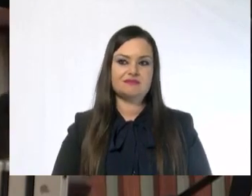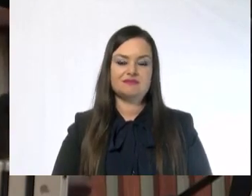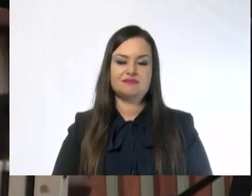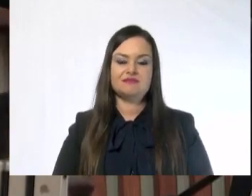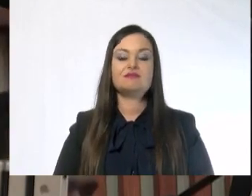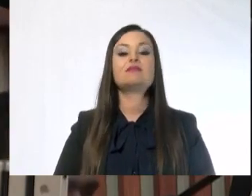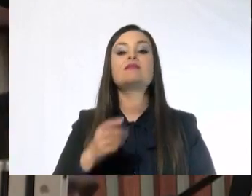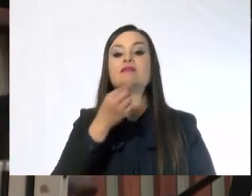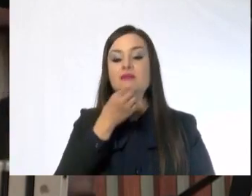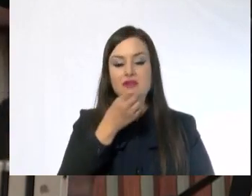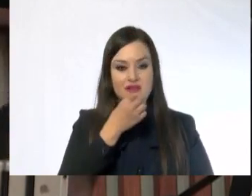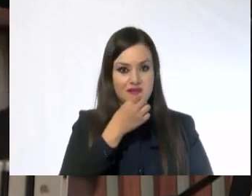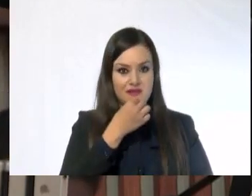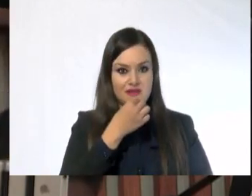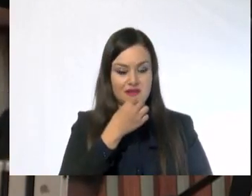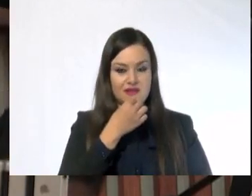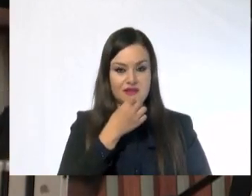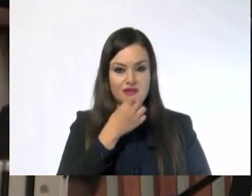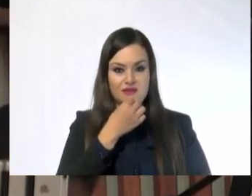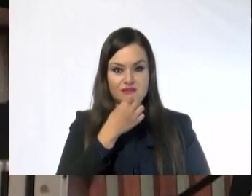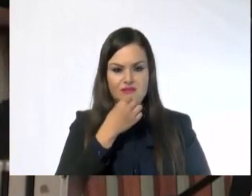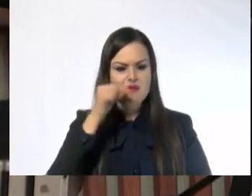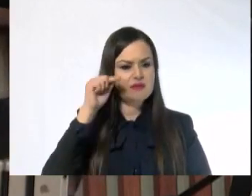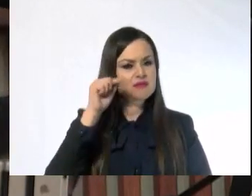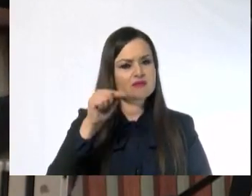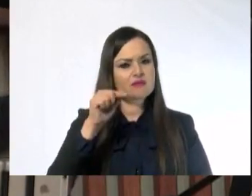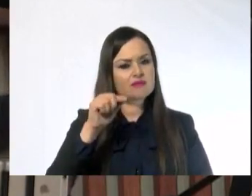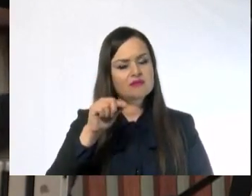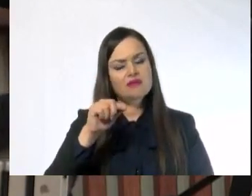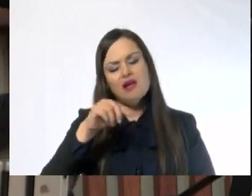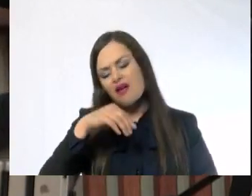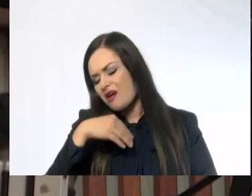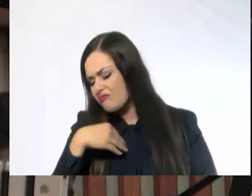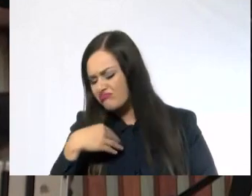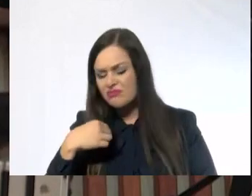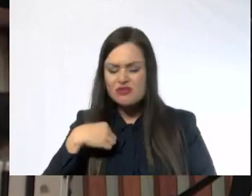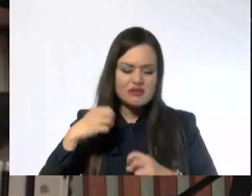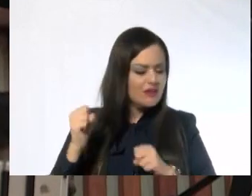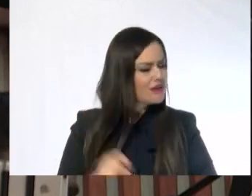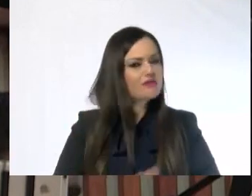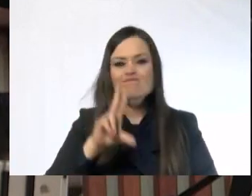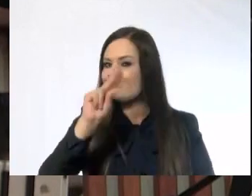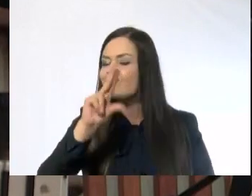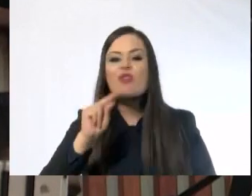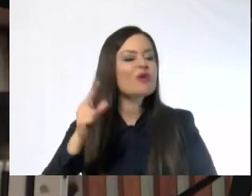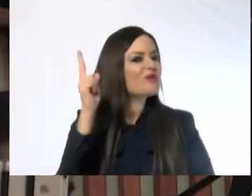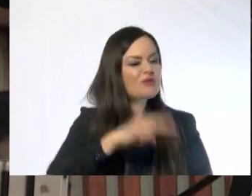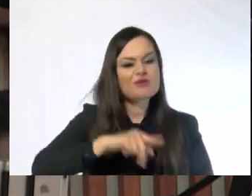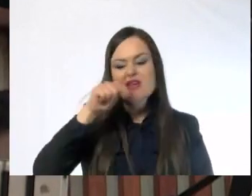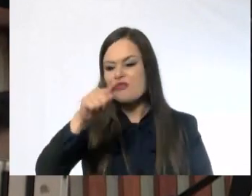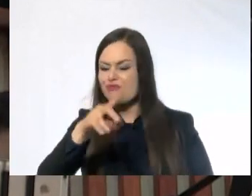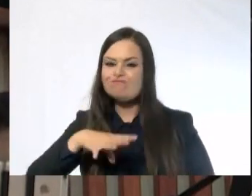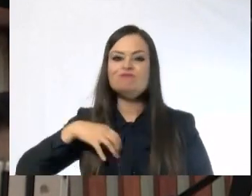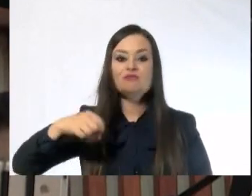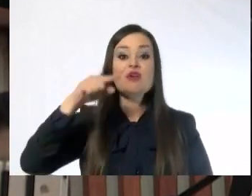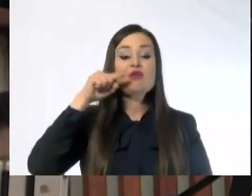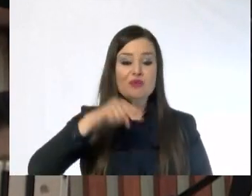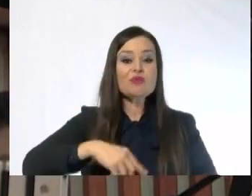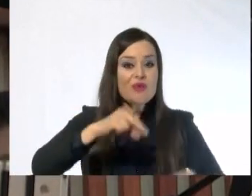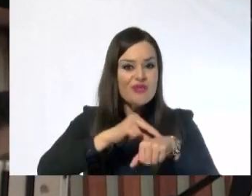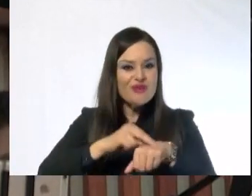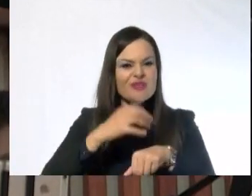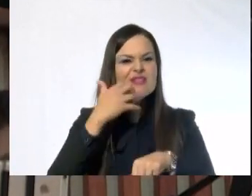julián emanuel no te rindas nunca vas a llegar a ser el doctor que ha